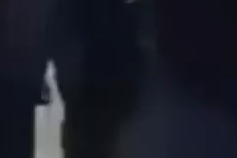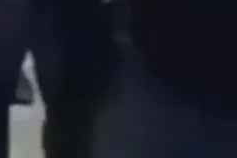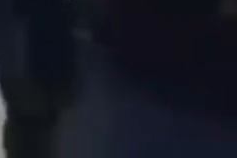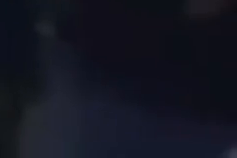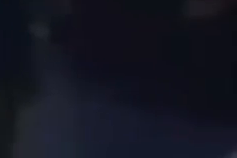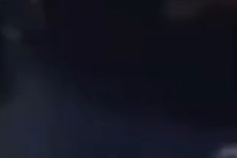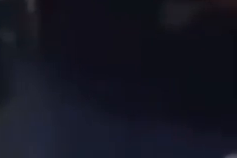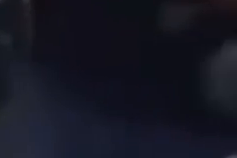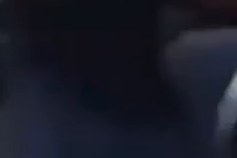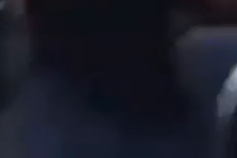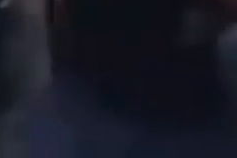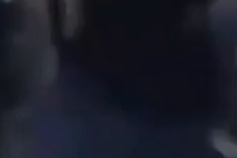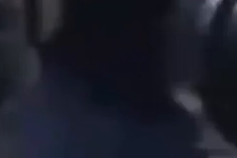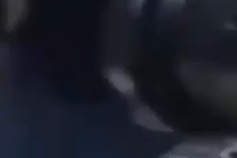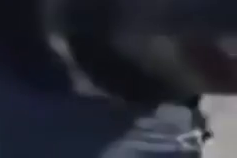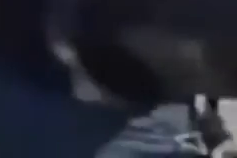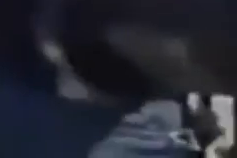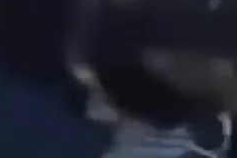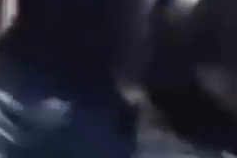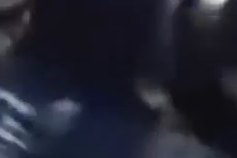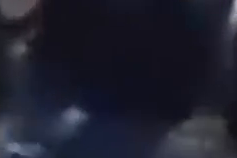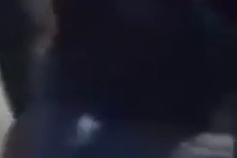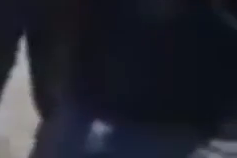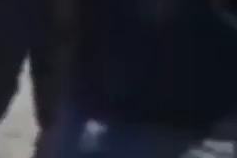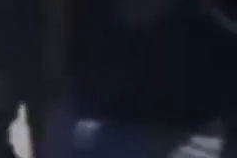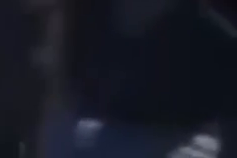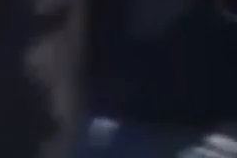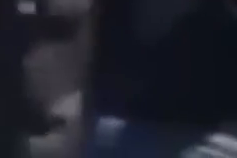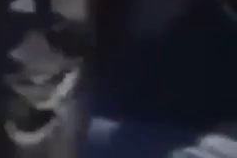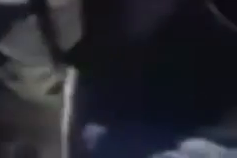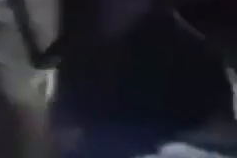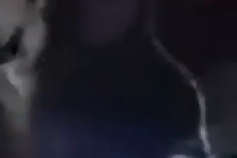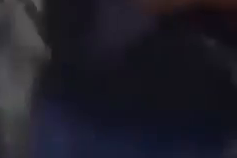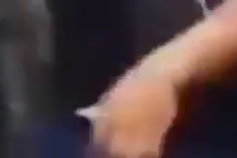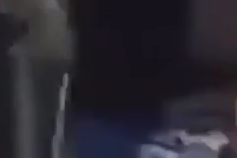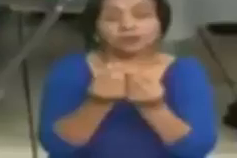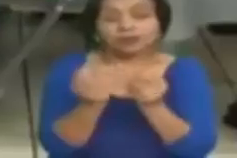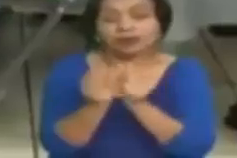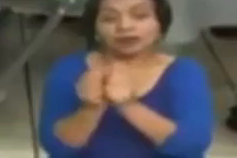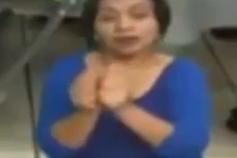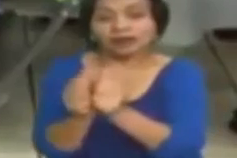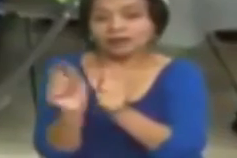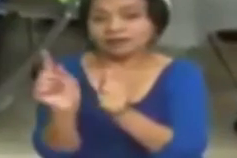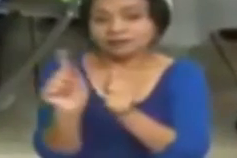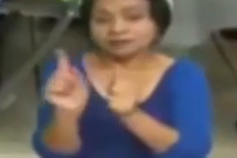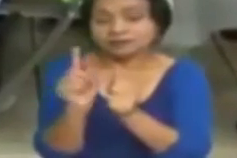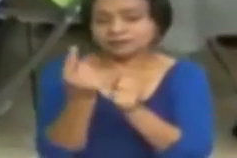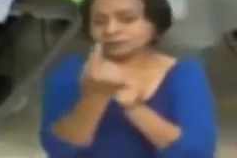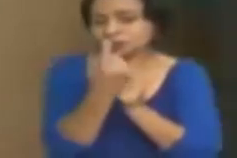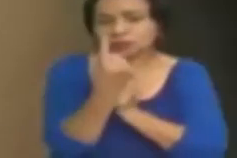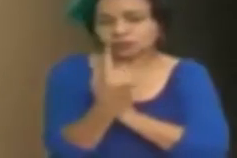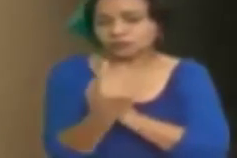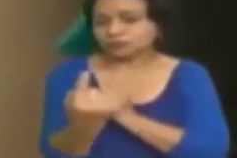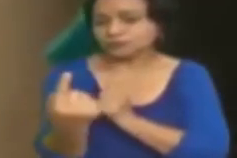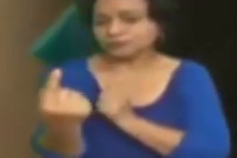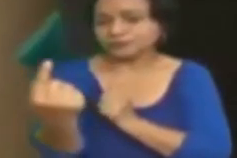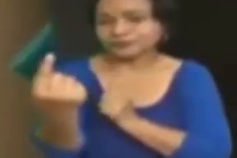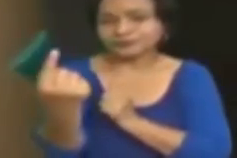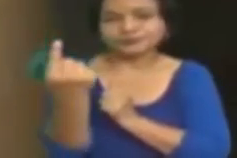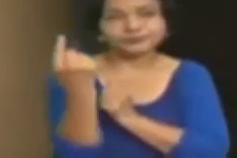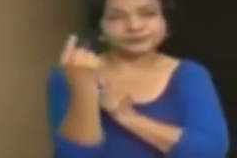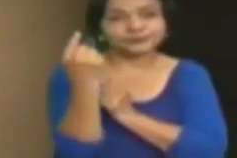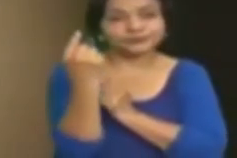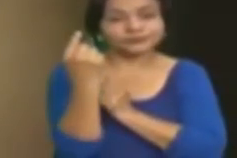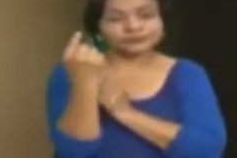Quilaca, Centro de Salud José Rubí, Centro de Salud Roberto Cortés, en Chinandega, Casa para Personas